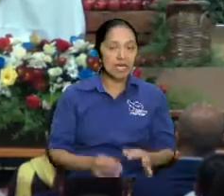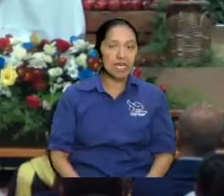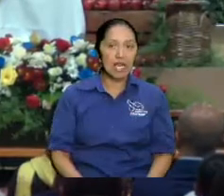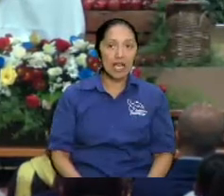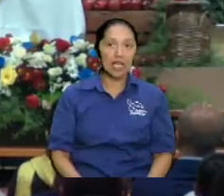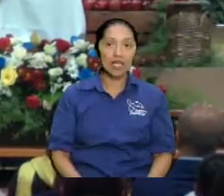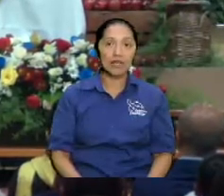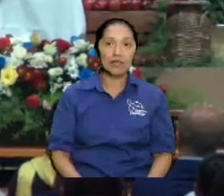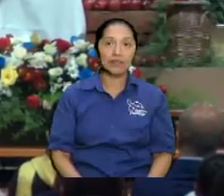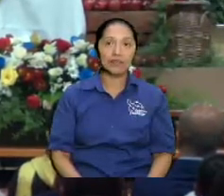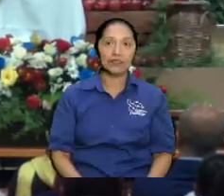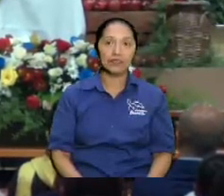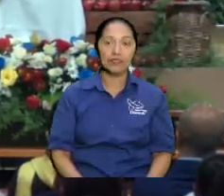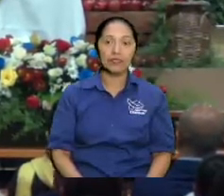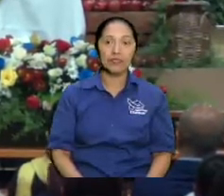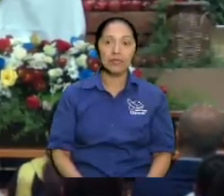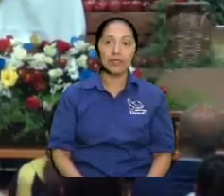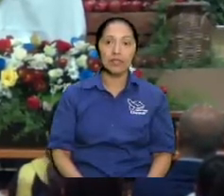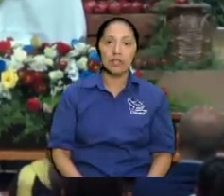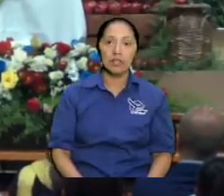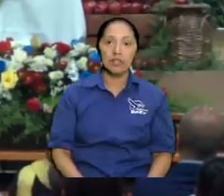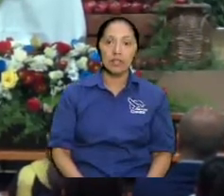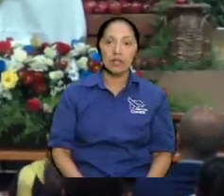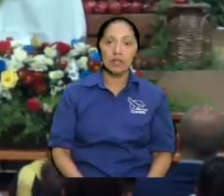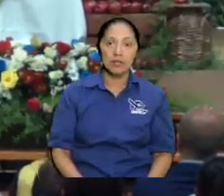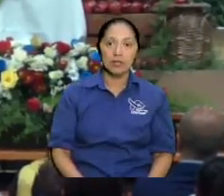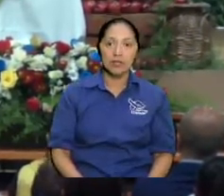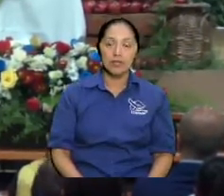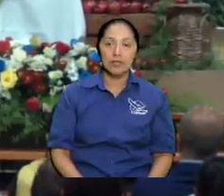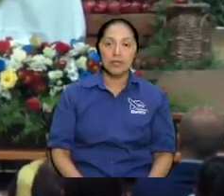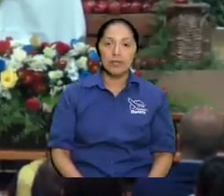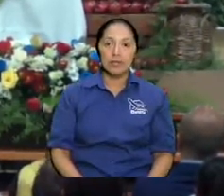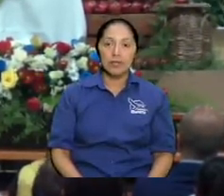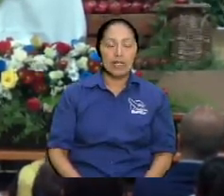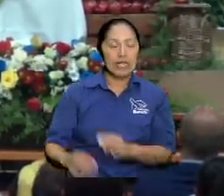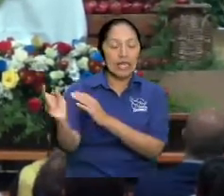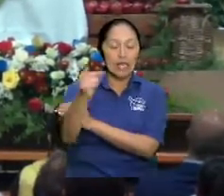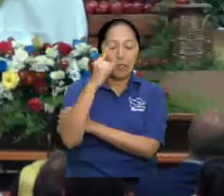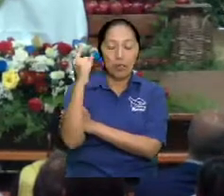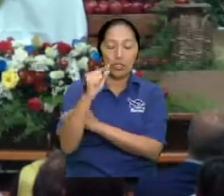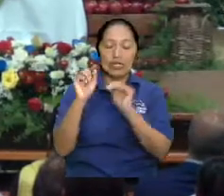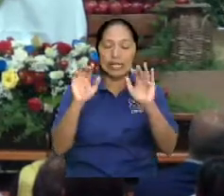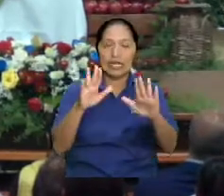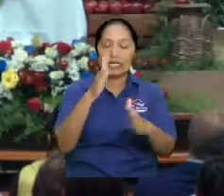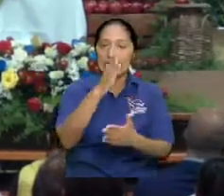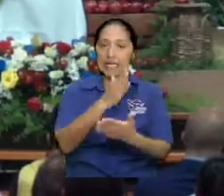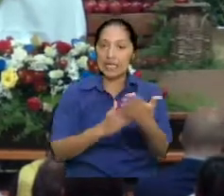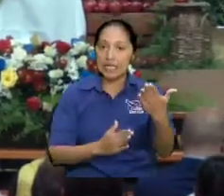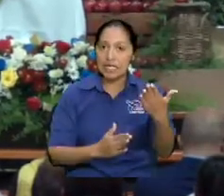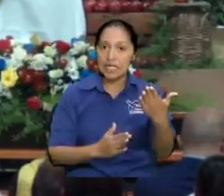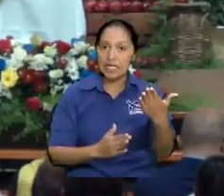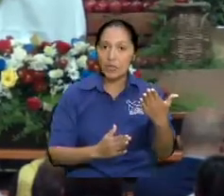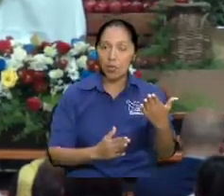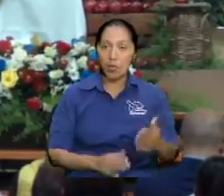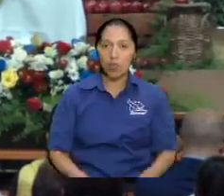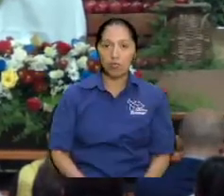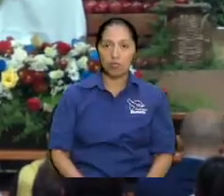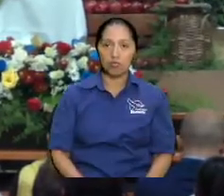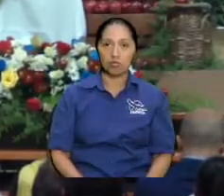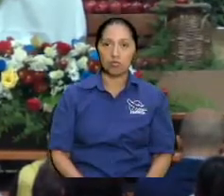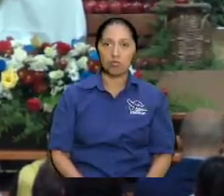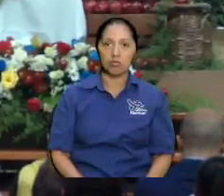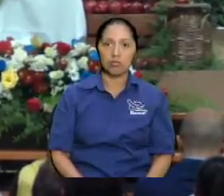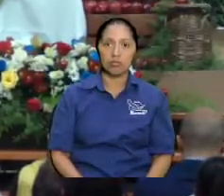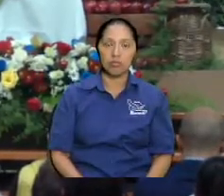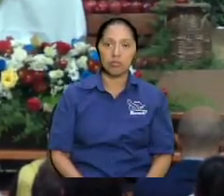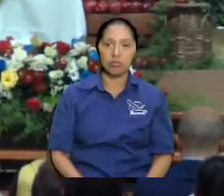el 10% apartaré para él, como quien dice, voy a hacer un negocio. Tú me bendices, yo te doy el diezmo, pero si no me bendices, no te doy el diezmo.